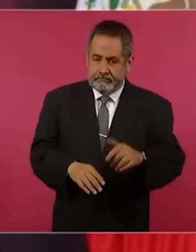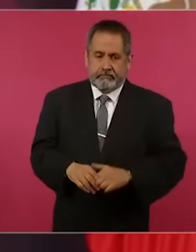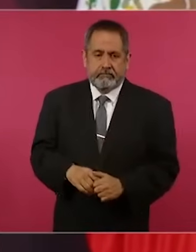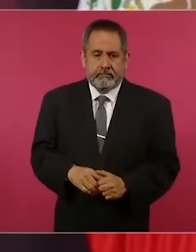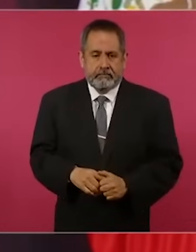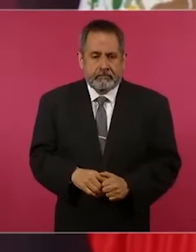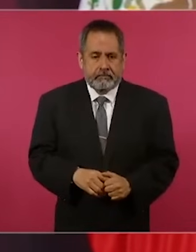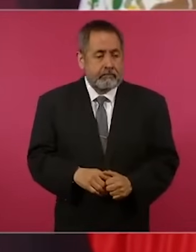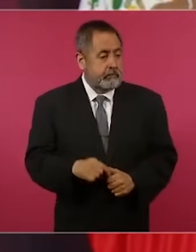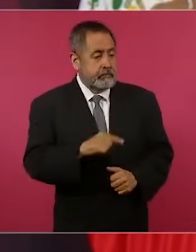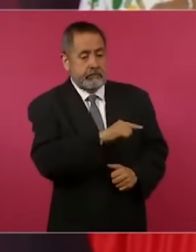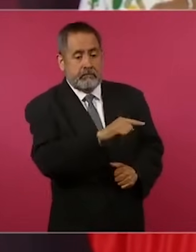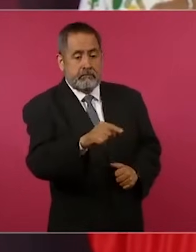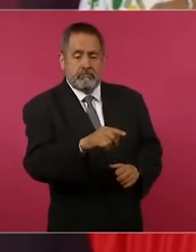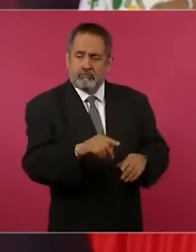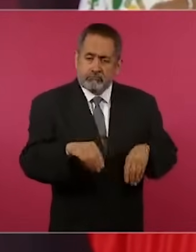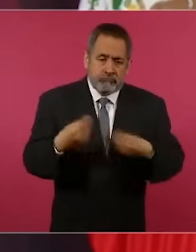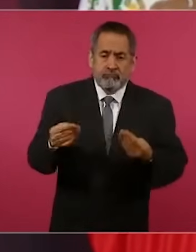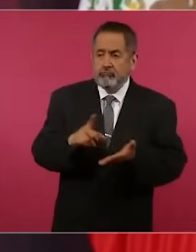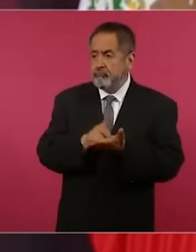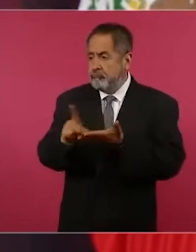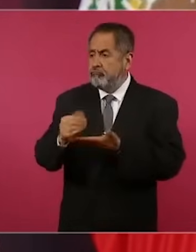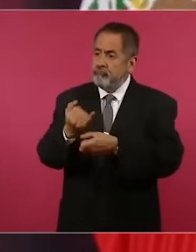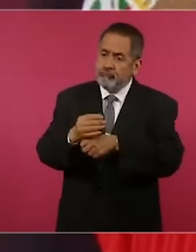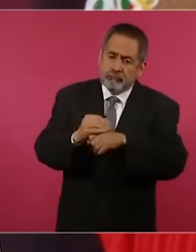No se garantiza el derecho a la información.